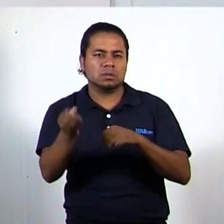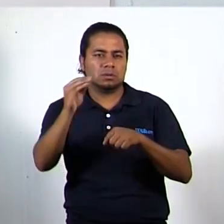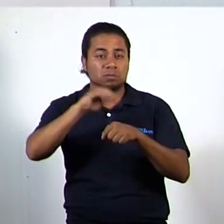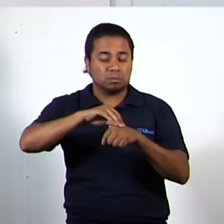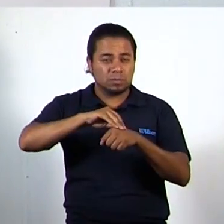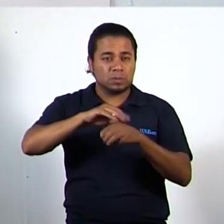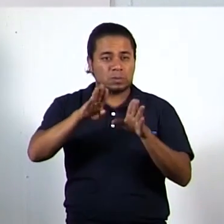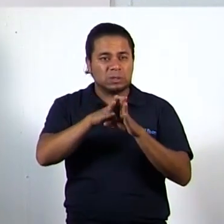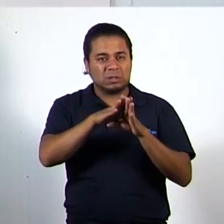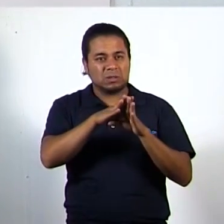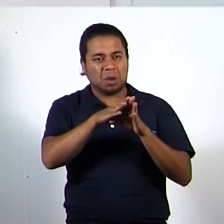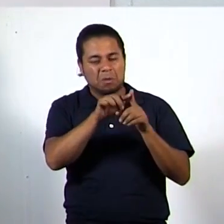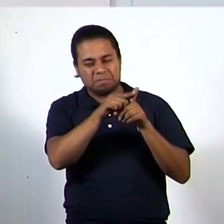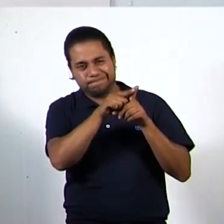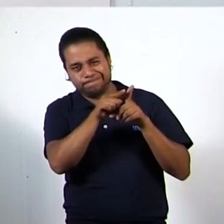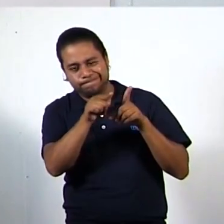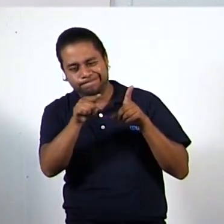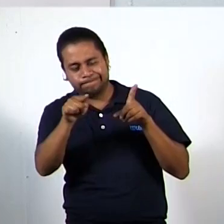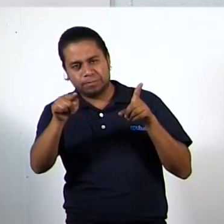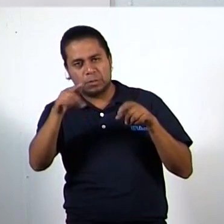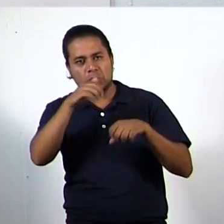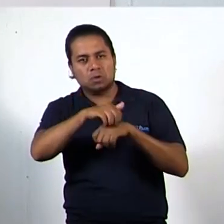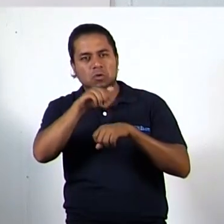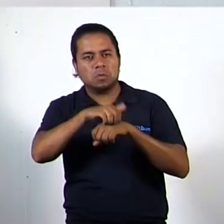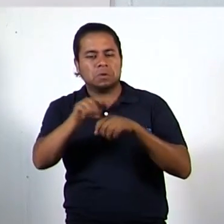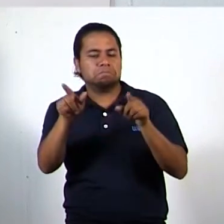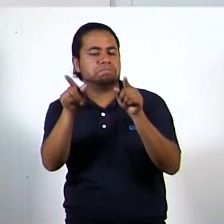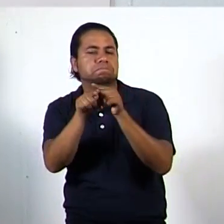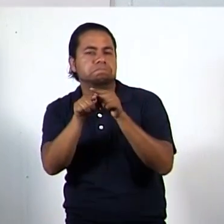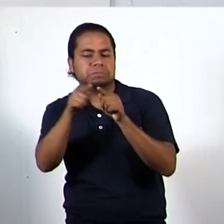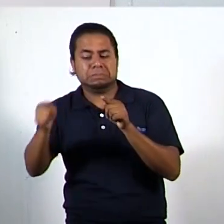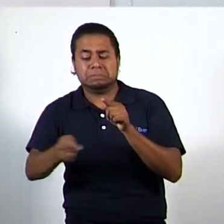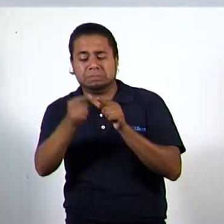toda esa secuencia de números infinitos con un solo símbolo.